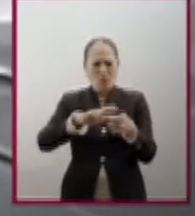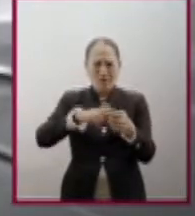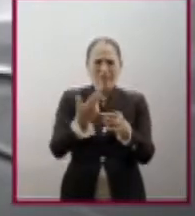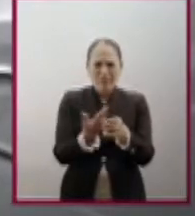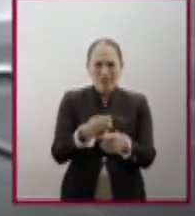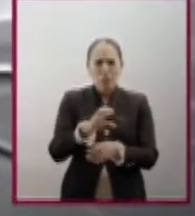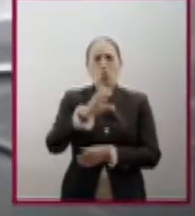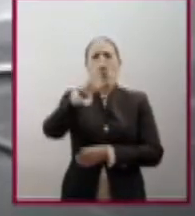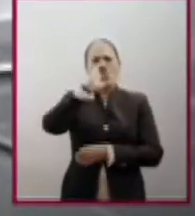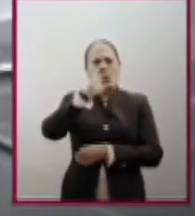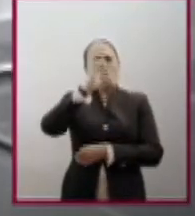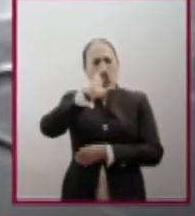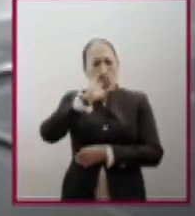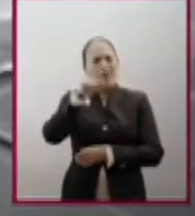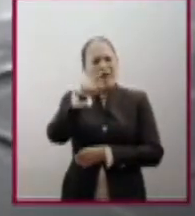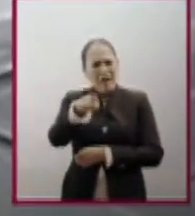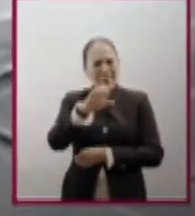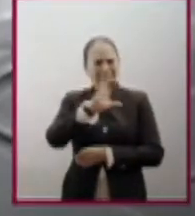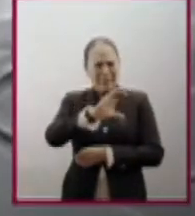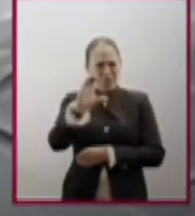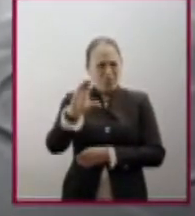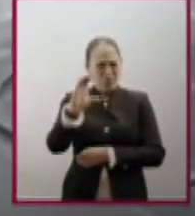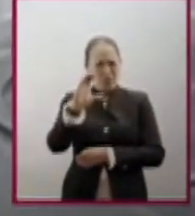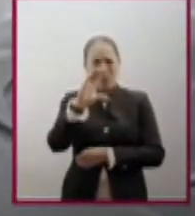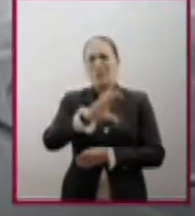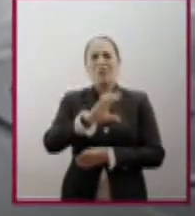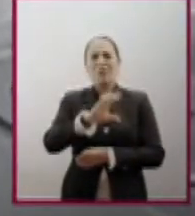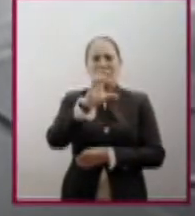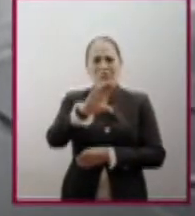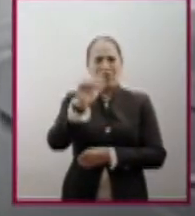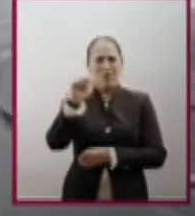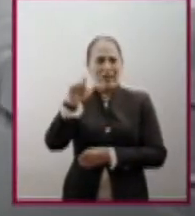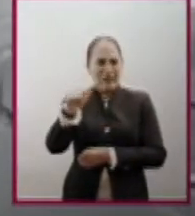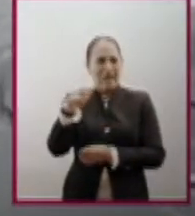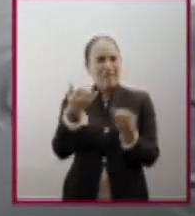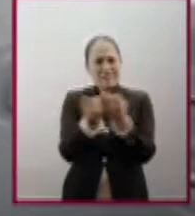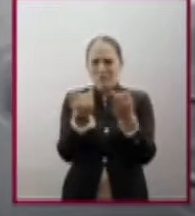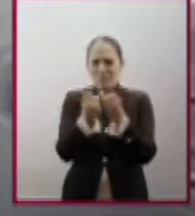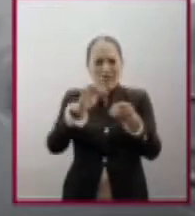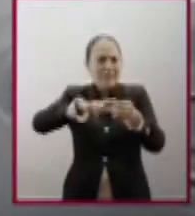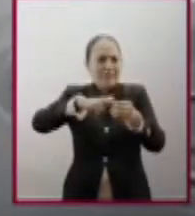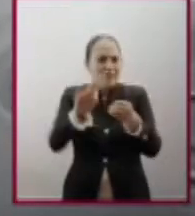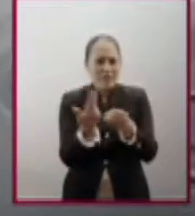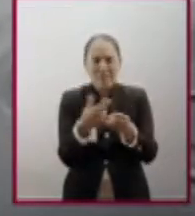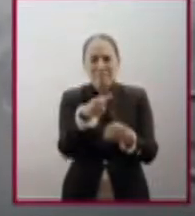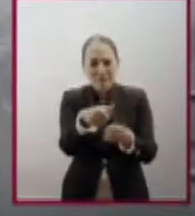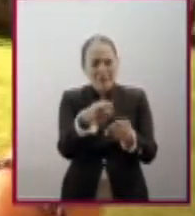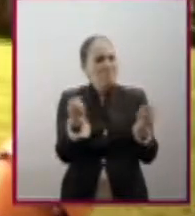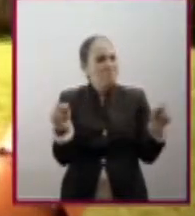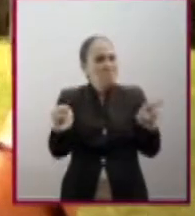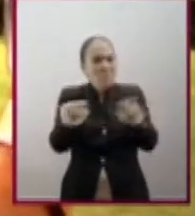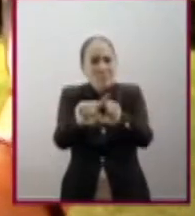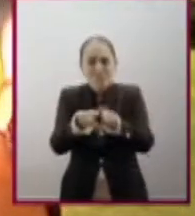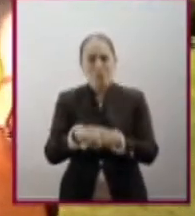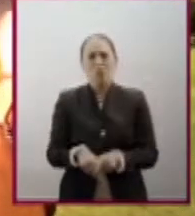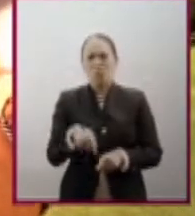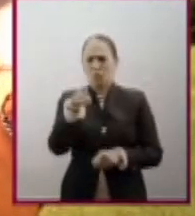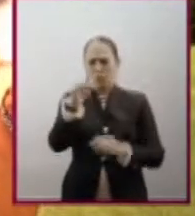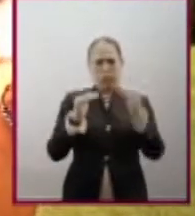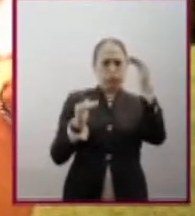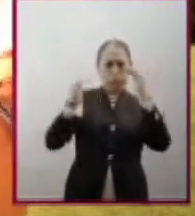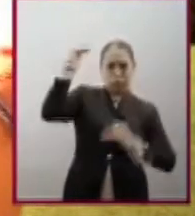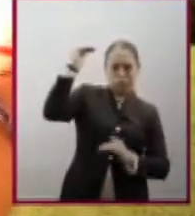Una soda de esta bebida de cola es una soda de estas bebidas de cola. Ninguna